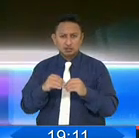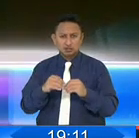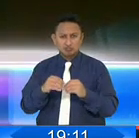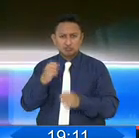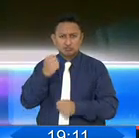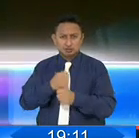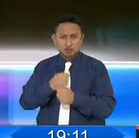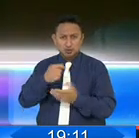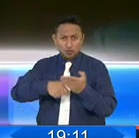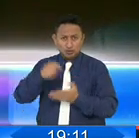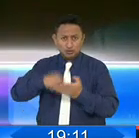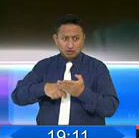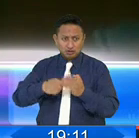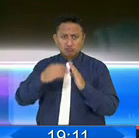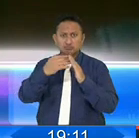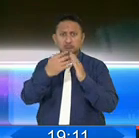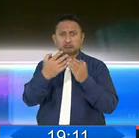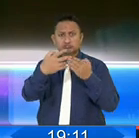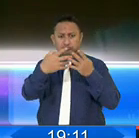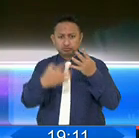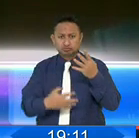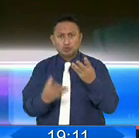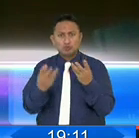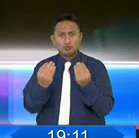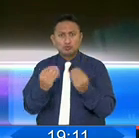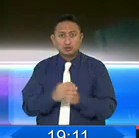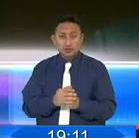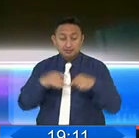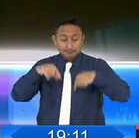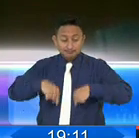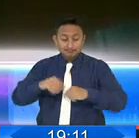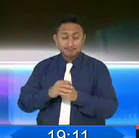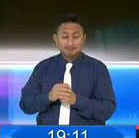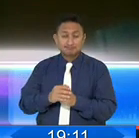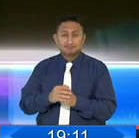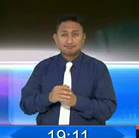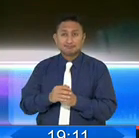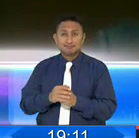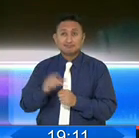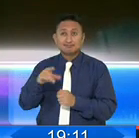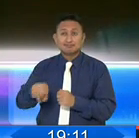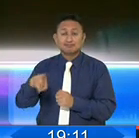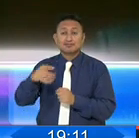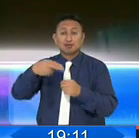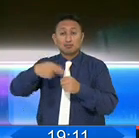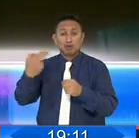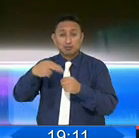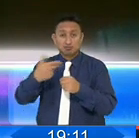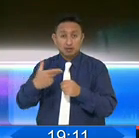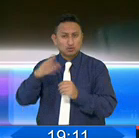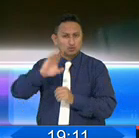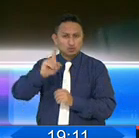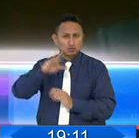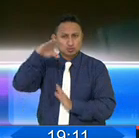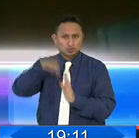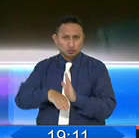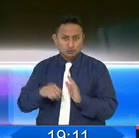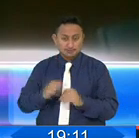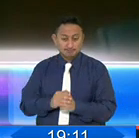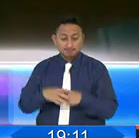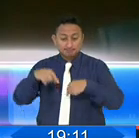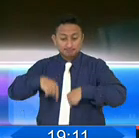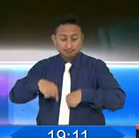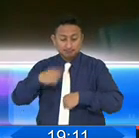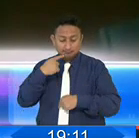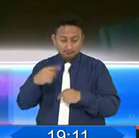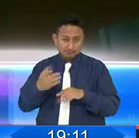número de contratos que se registraban en el ministerio, disminuyeron las desafiliaciones y además se lograron salvar,